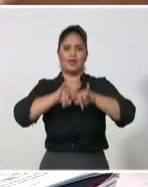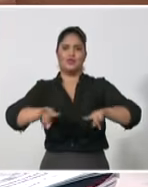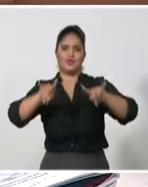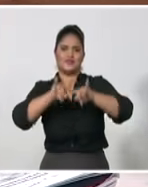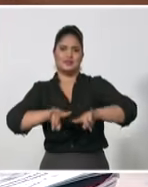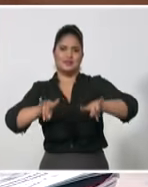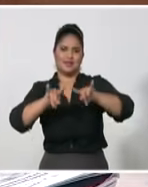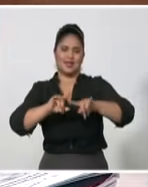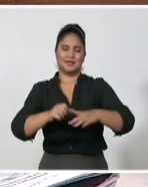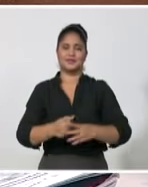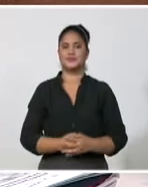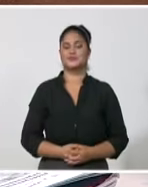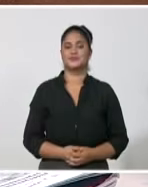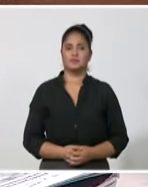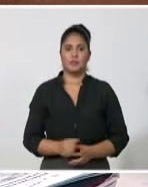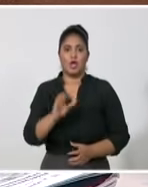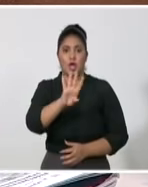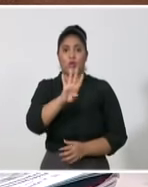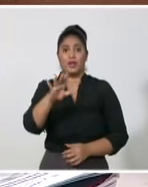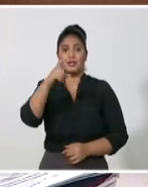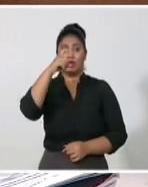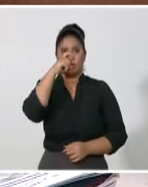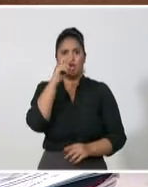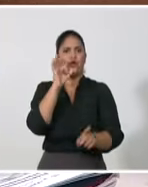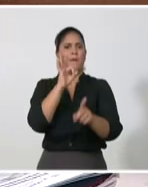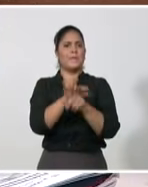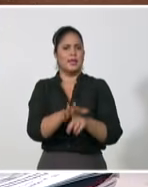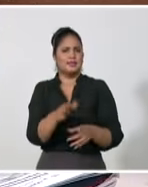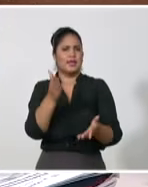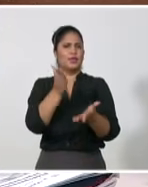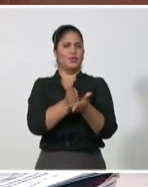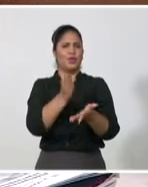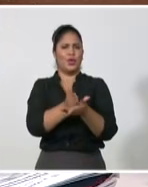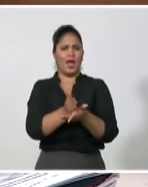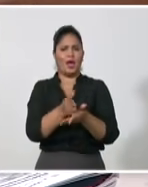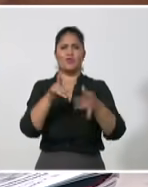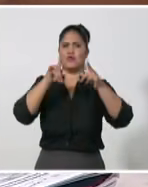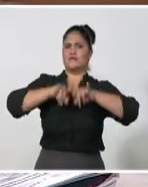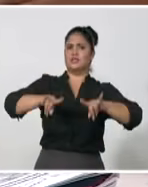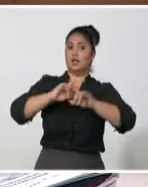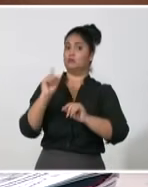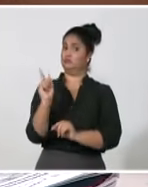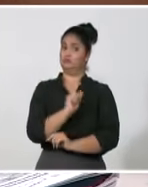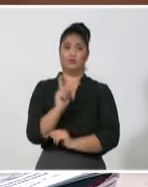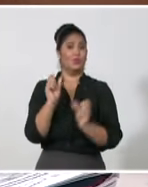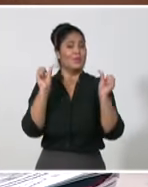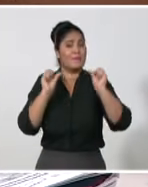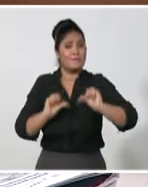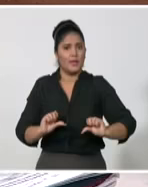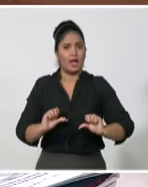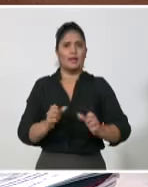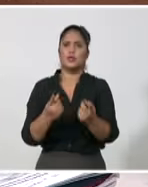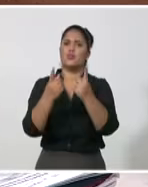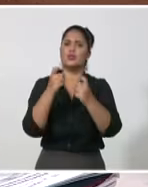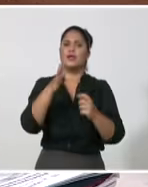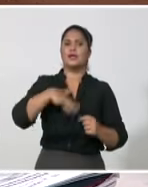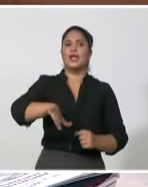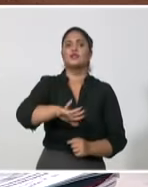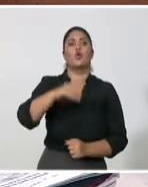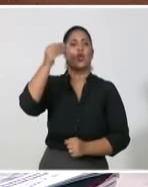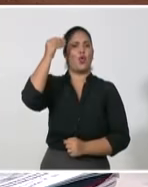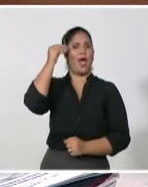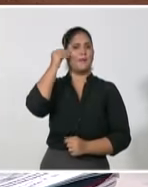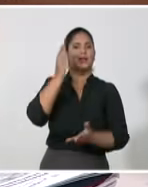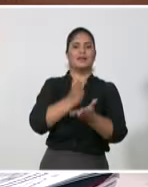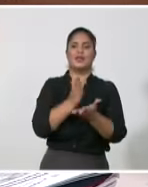ya está montando 44 años que nos tenemos que aspirar a que eso sea por llevado de 30 de 30 hay que ver realmente como dentro del sistema de madera está